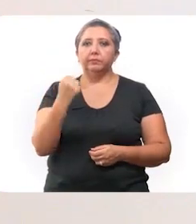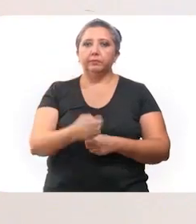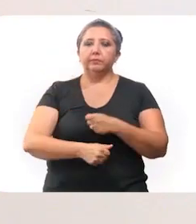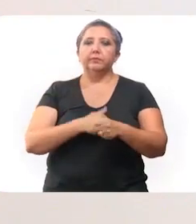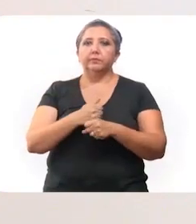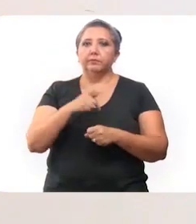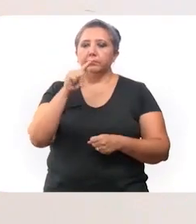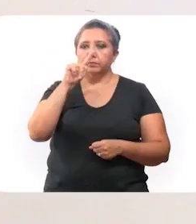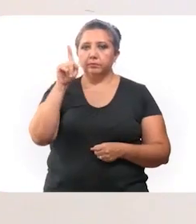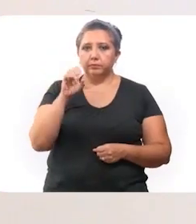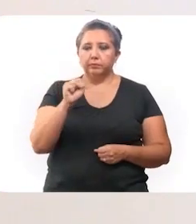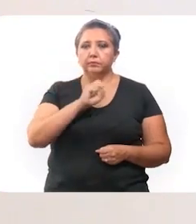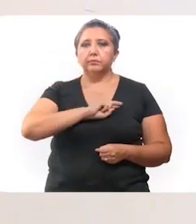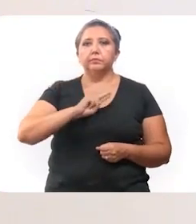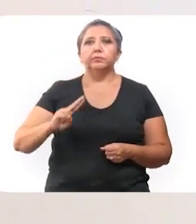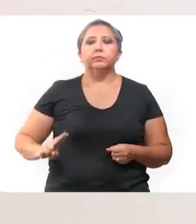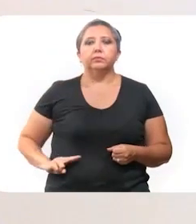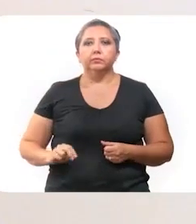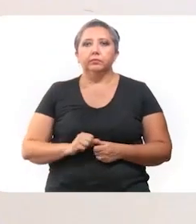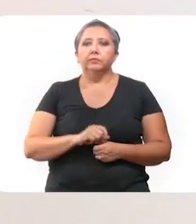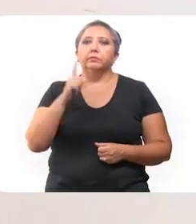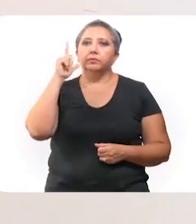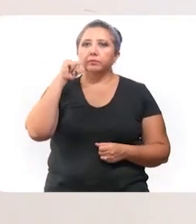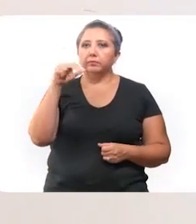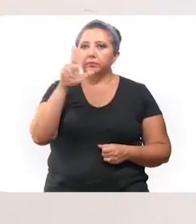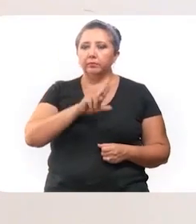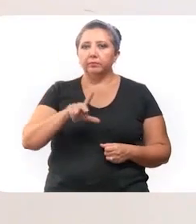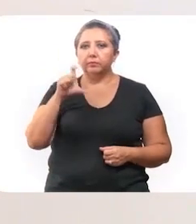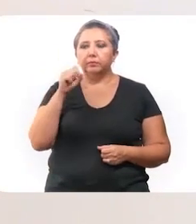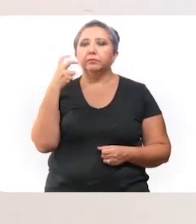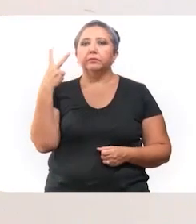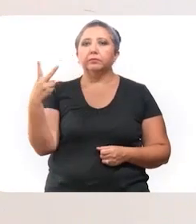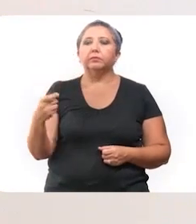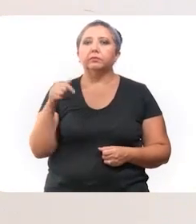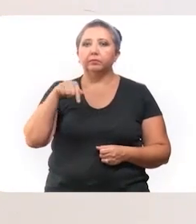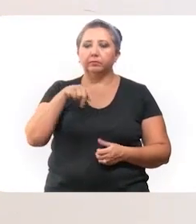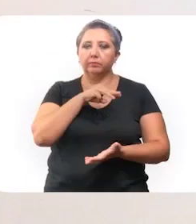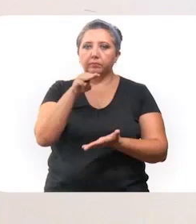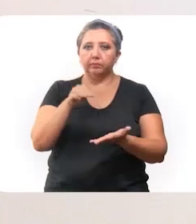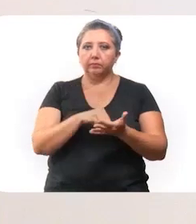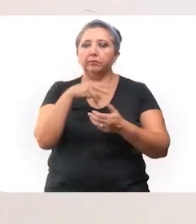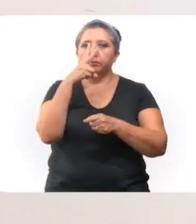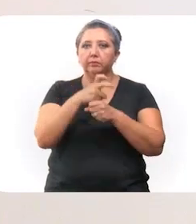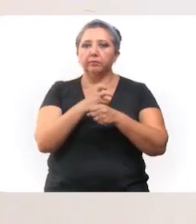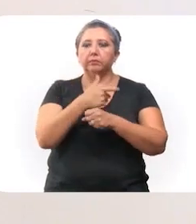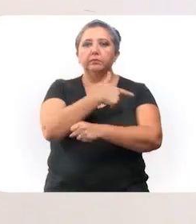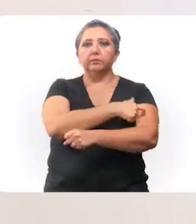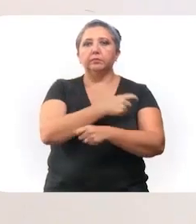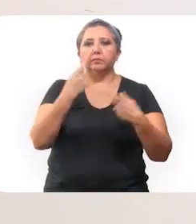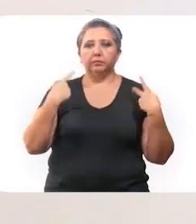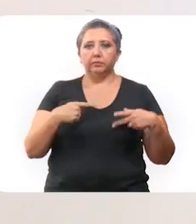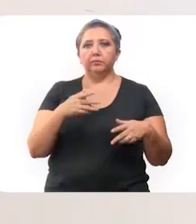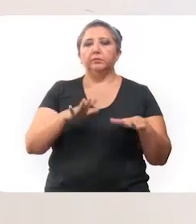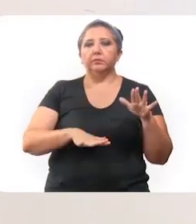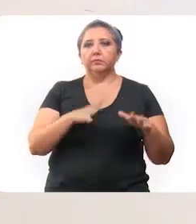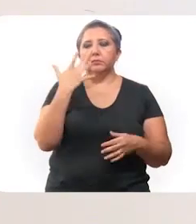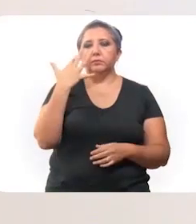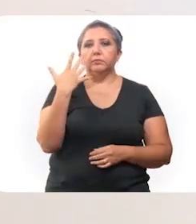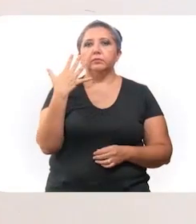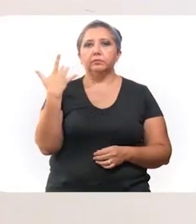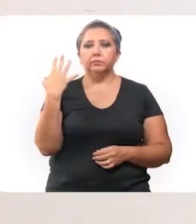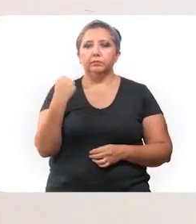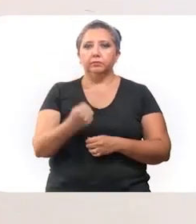59 años en Buxots y Oman. Mañana, martes 22, se aplicará en Mérida la segunda dosis de la vacuna a las personas entre 50